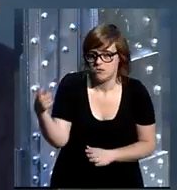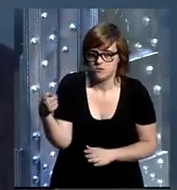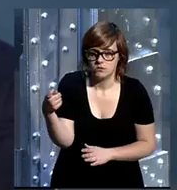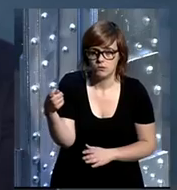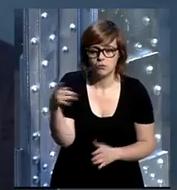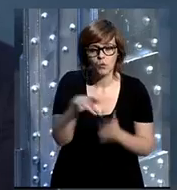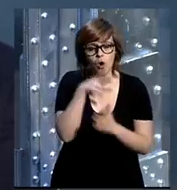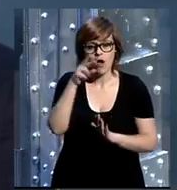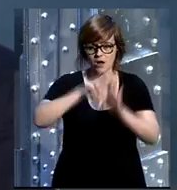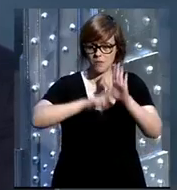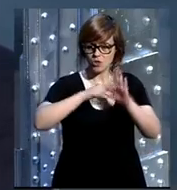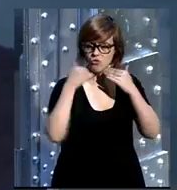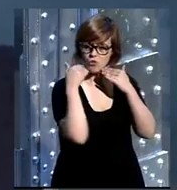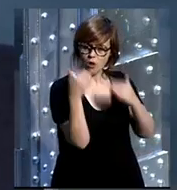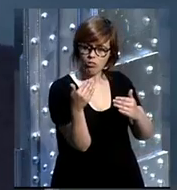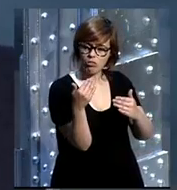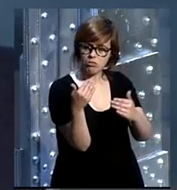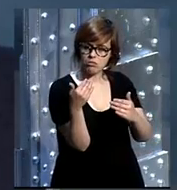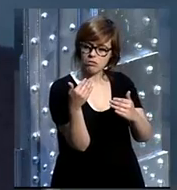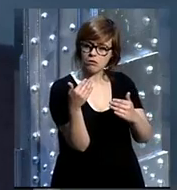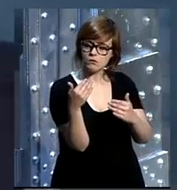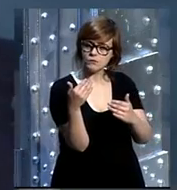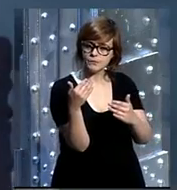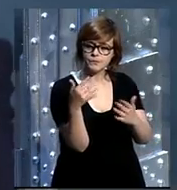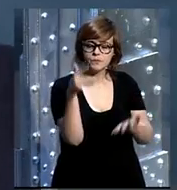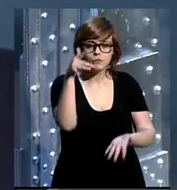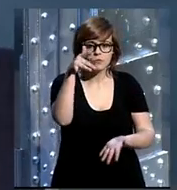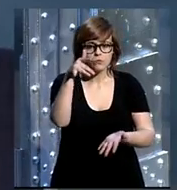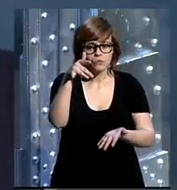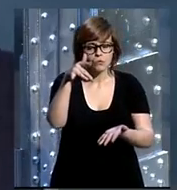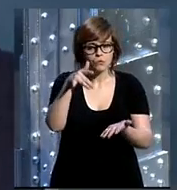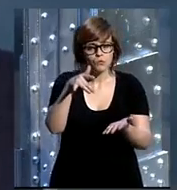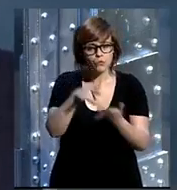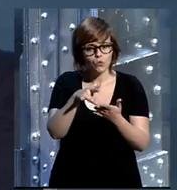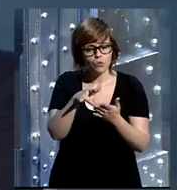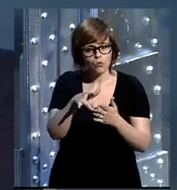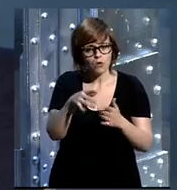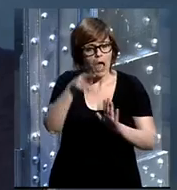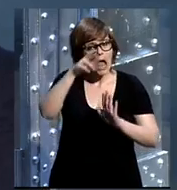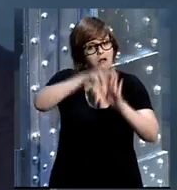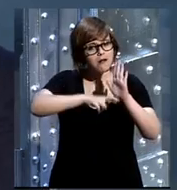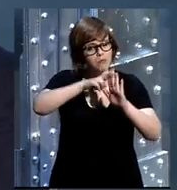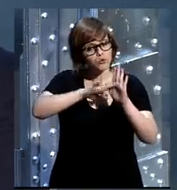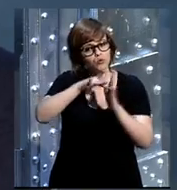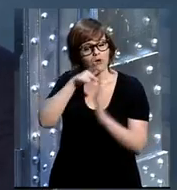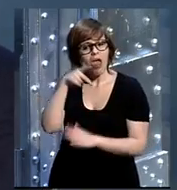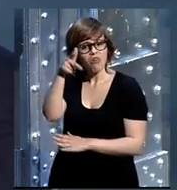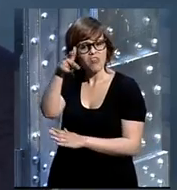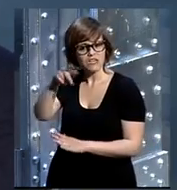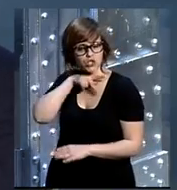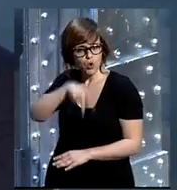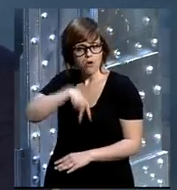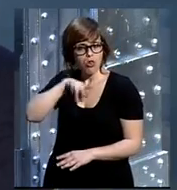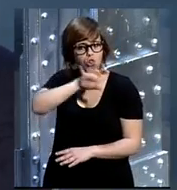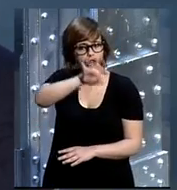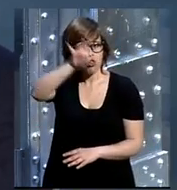es aquel instrumento, primero, que tiene una mayor facilidad en su implementación en el derecho nacional, pero sobre todo el